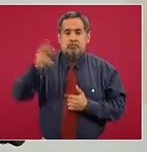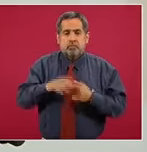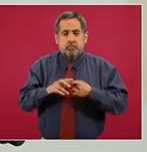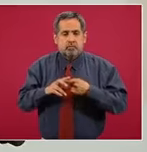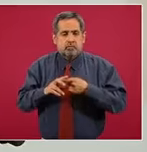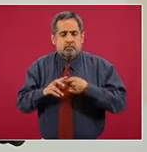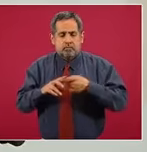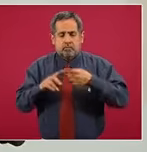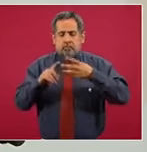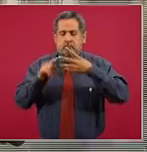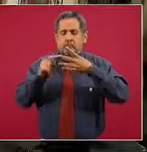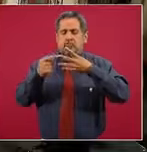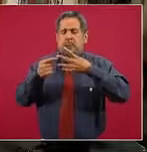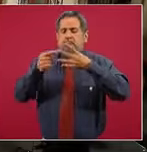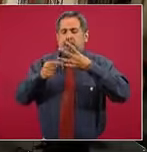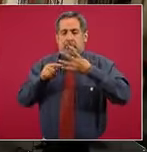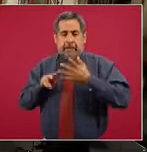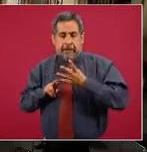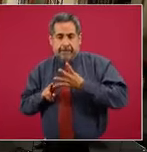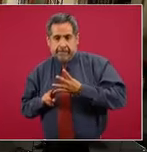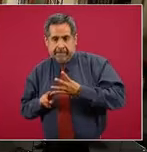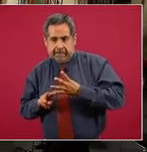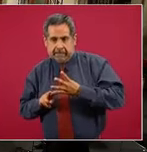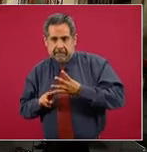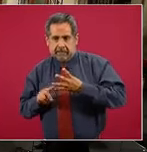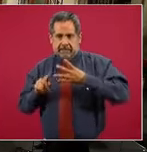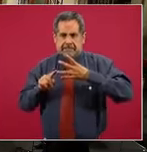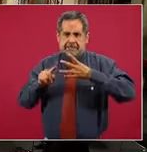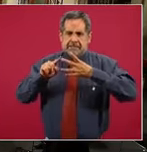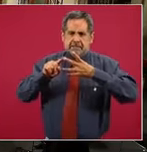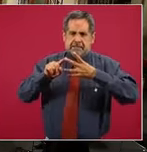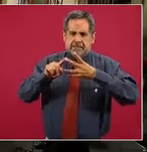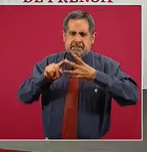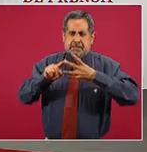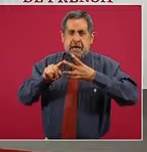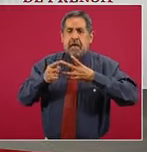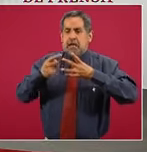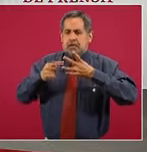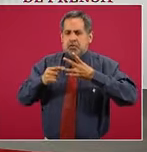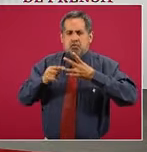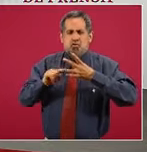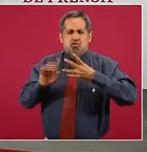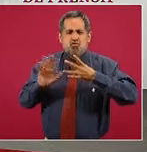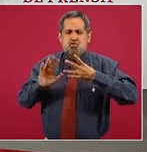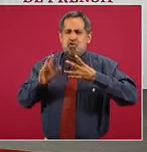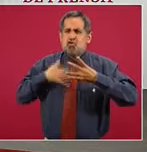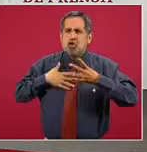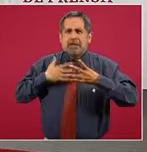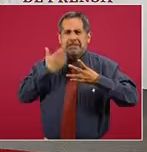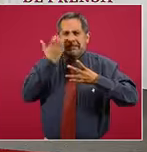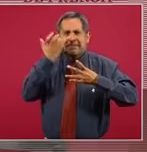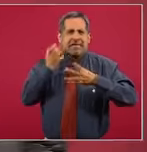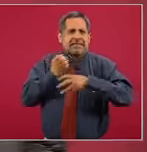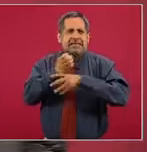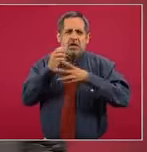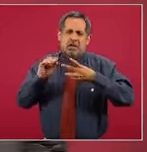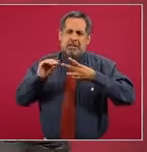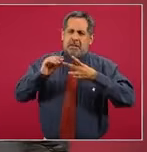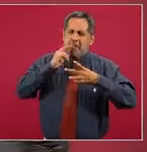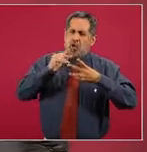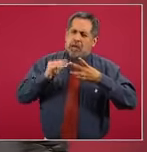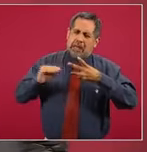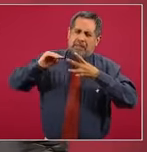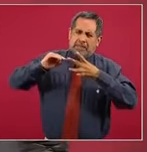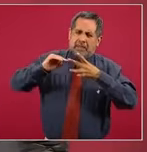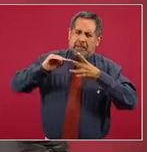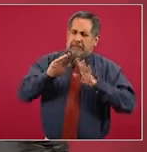nivel de riesgo en el que estaba. Sobre todo las decisiones que se han tomado así han sido obviamente a nivel local,